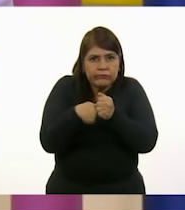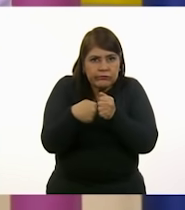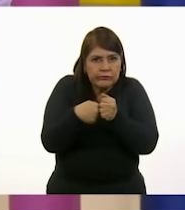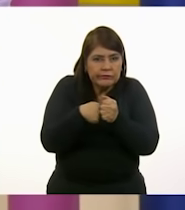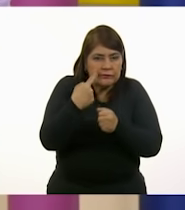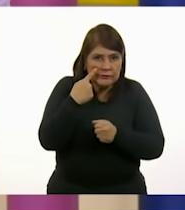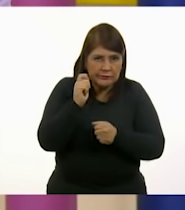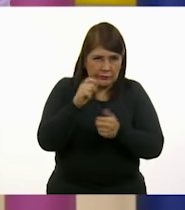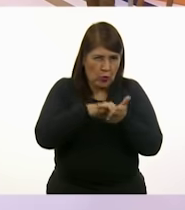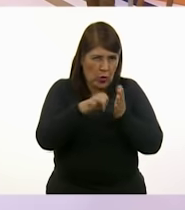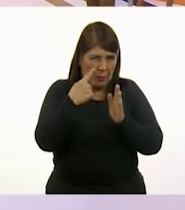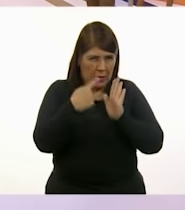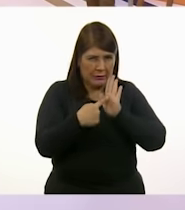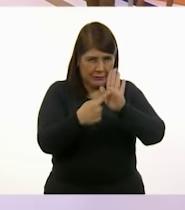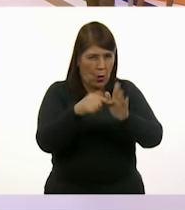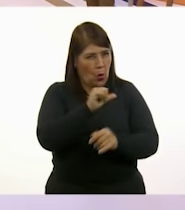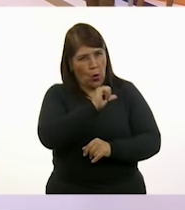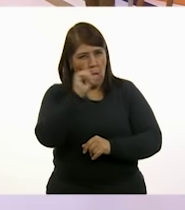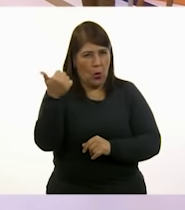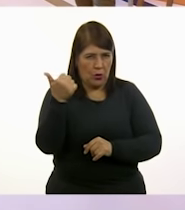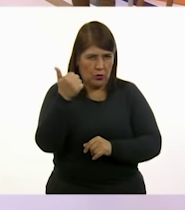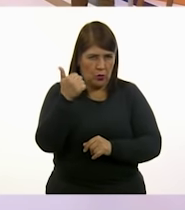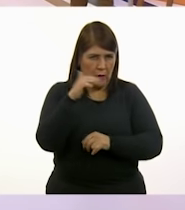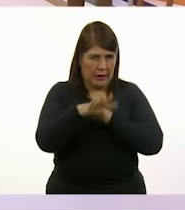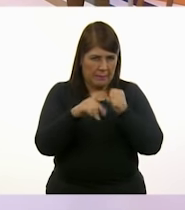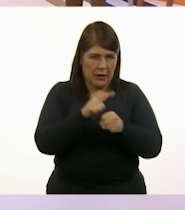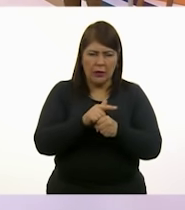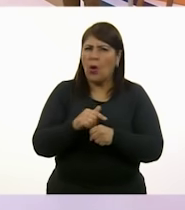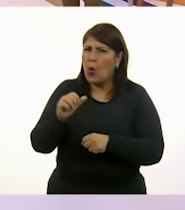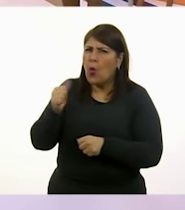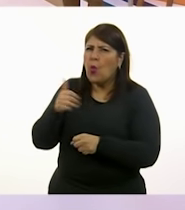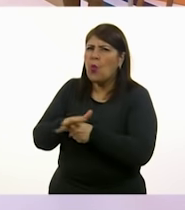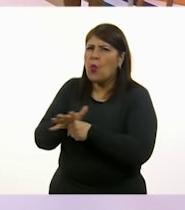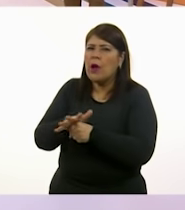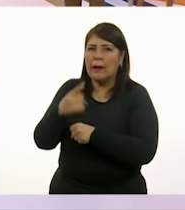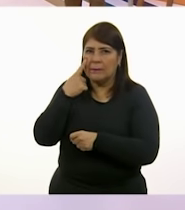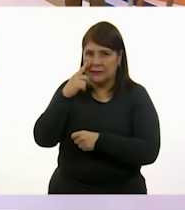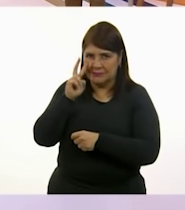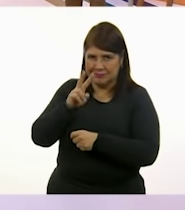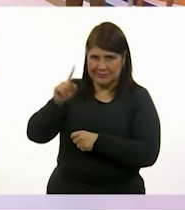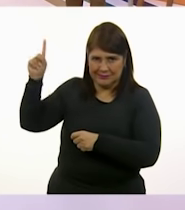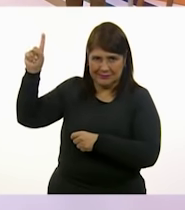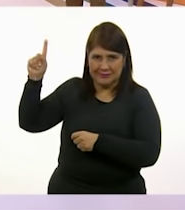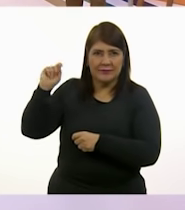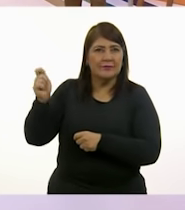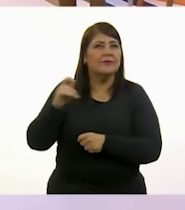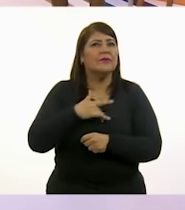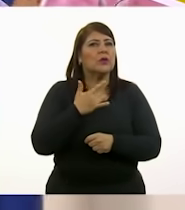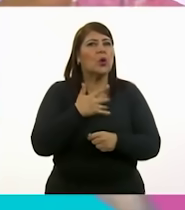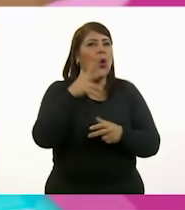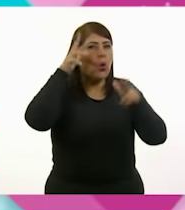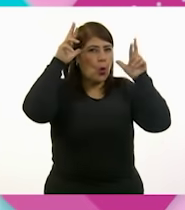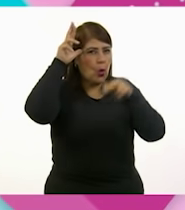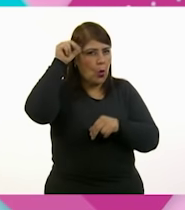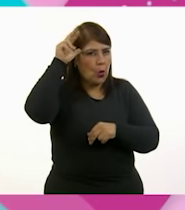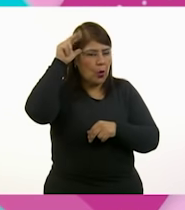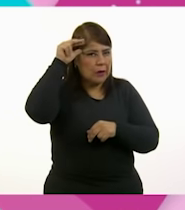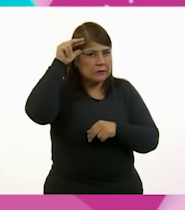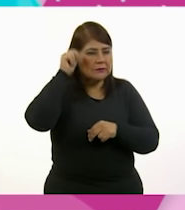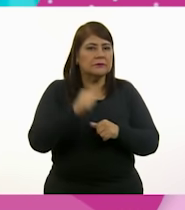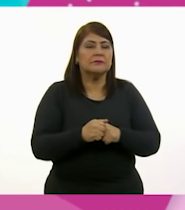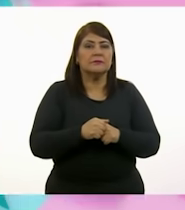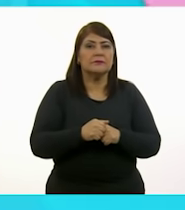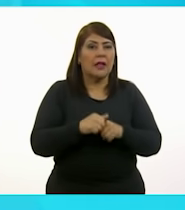enseñar... ¿Cuál será? Vamos a ver, este conejito Ajá El conejito